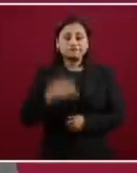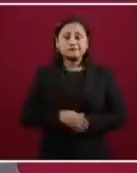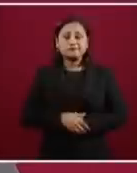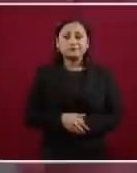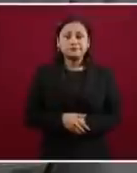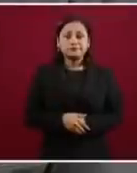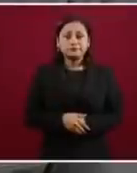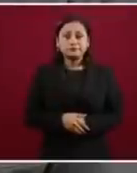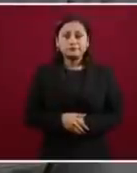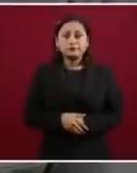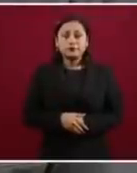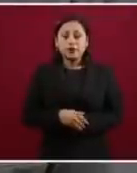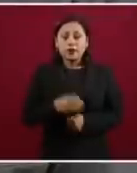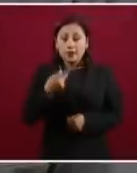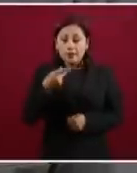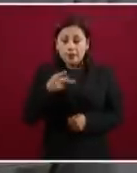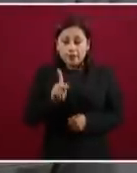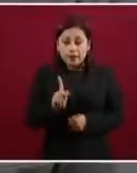en un proyecto.